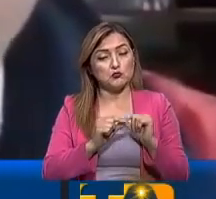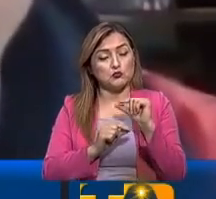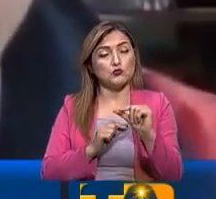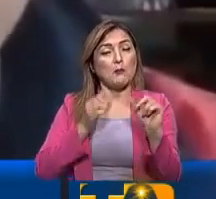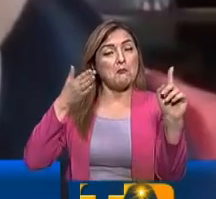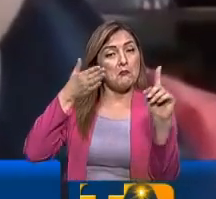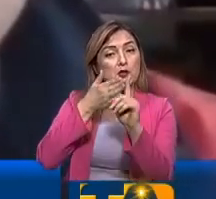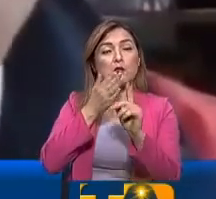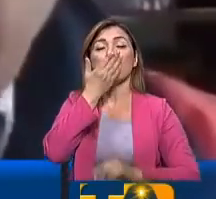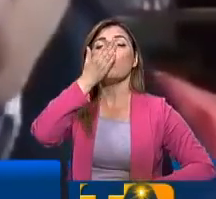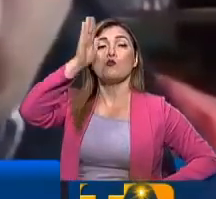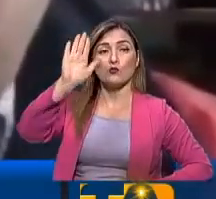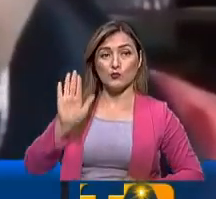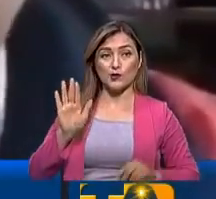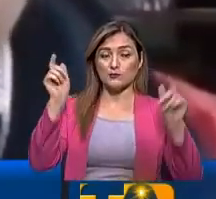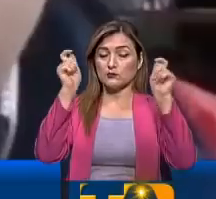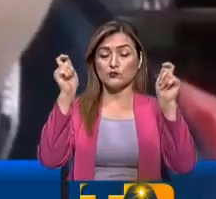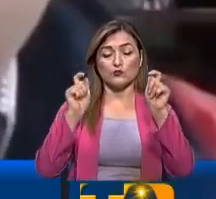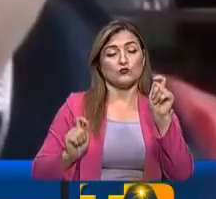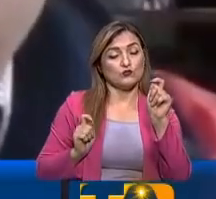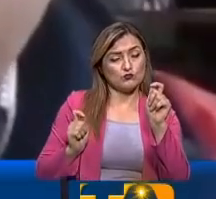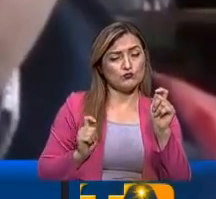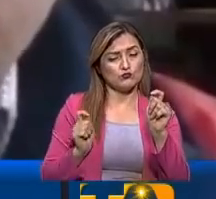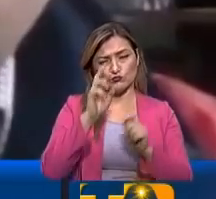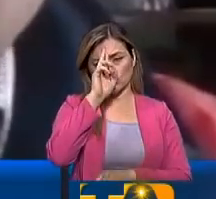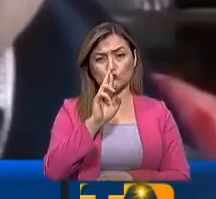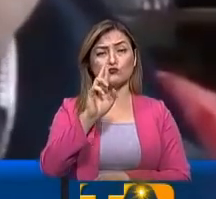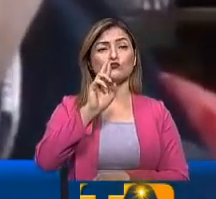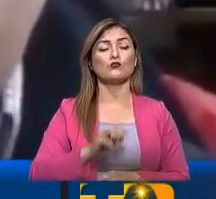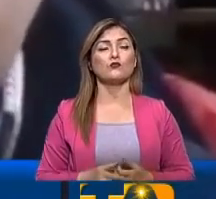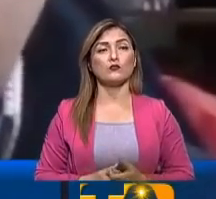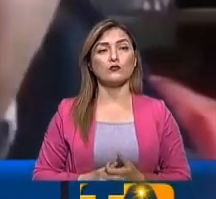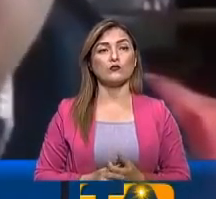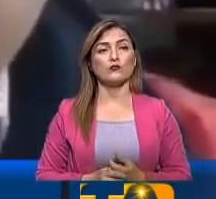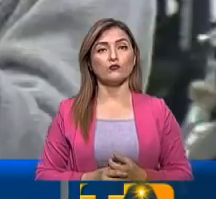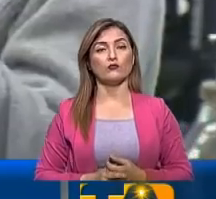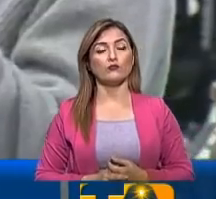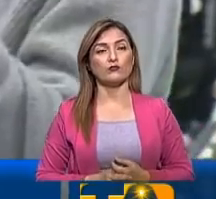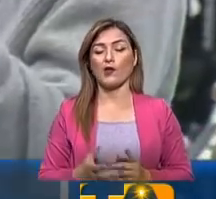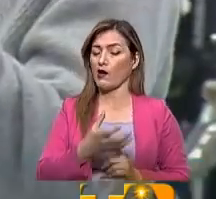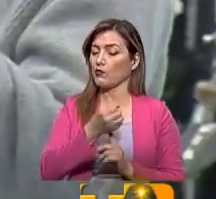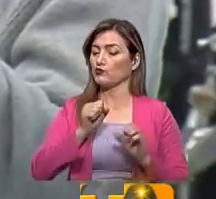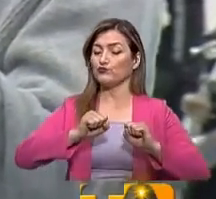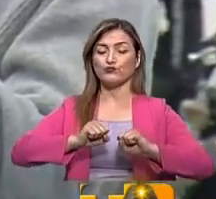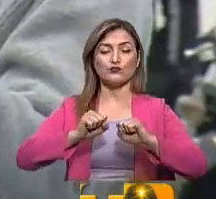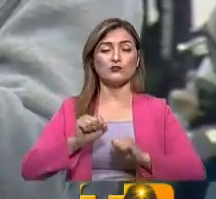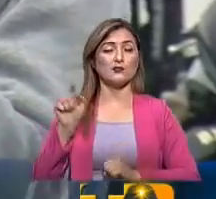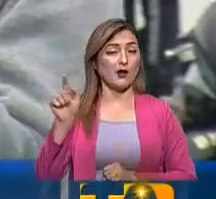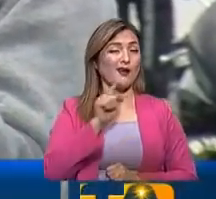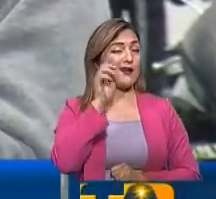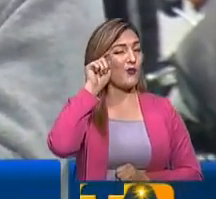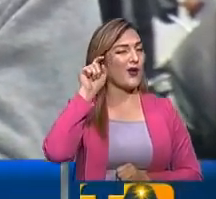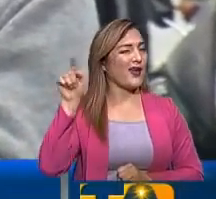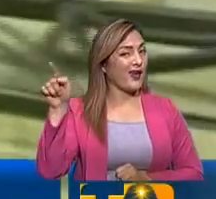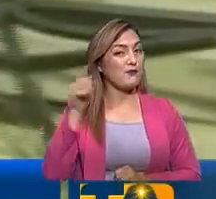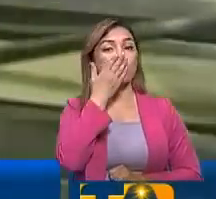alcanzando un salario digno en el tiempo se empieza a cristalizar. Sarango recuerda que hay una promesa de campaña